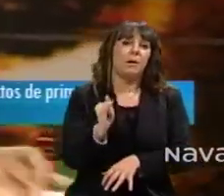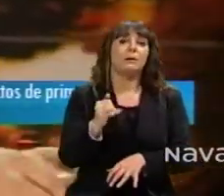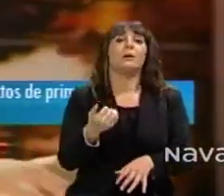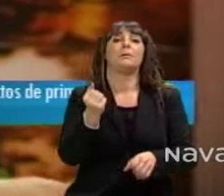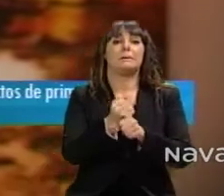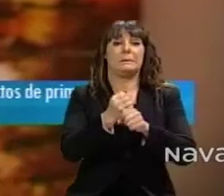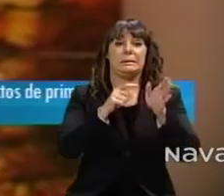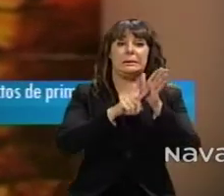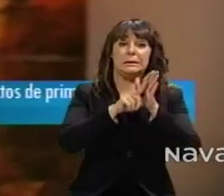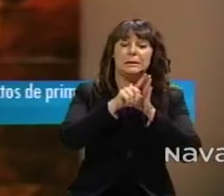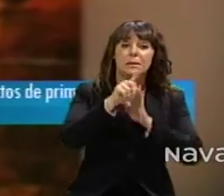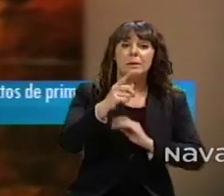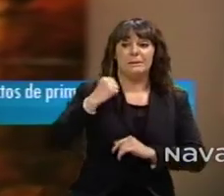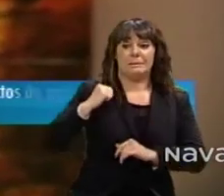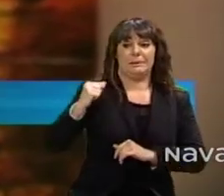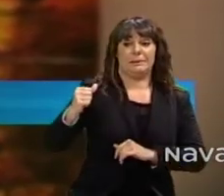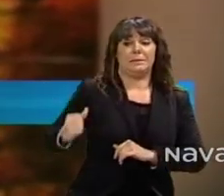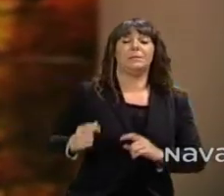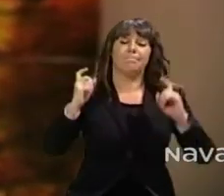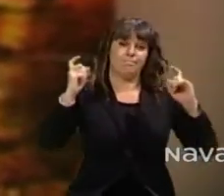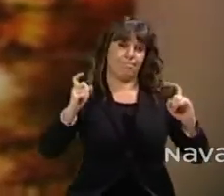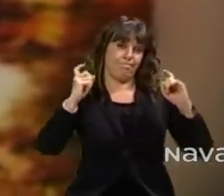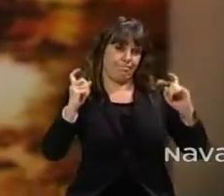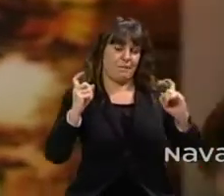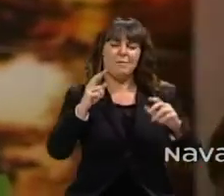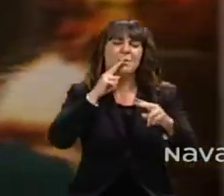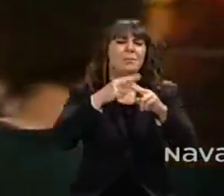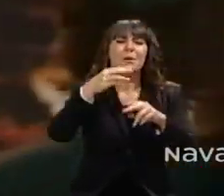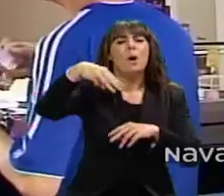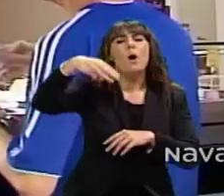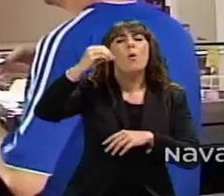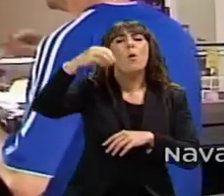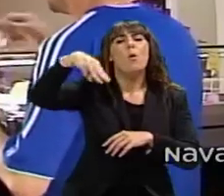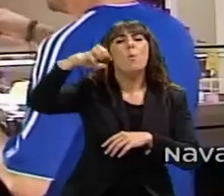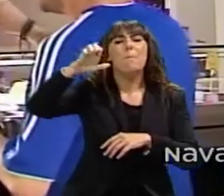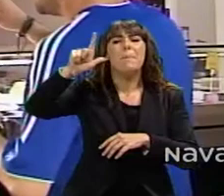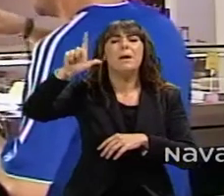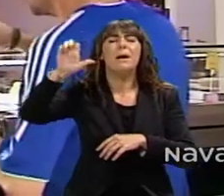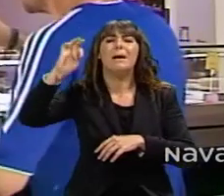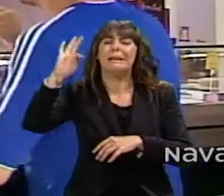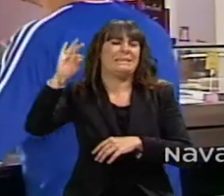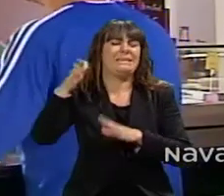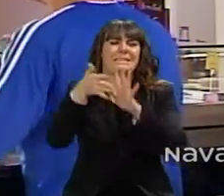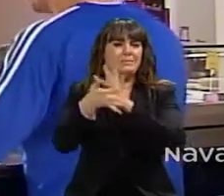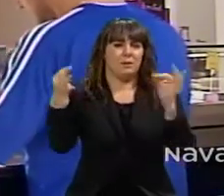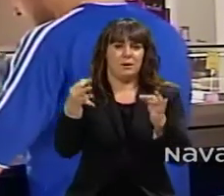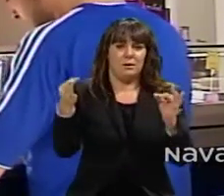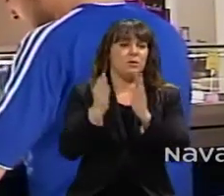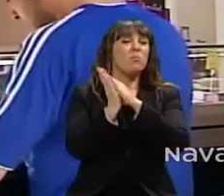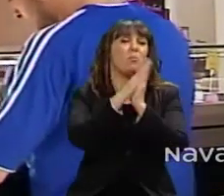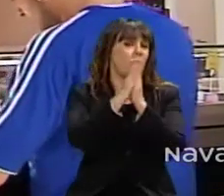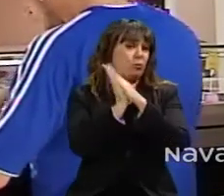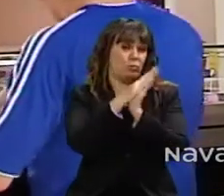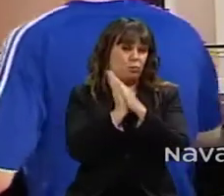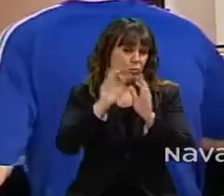riqueza. Y Omelette es una palabra, como todos vemos, que es tortilla. Y entonces la